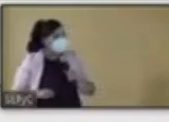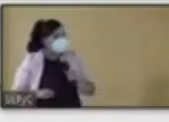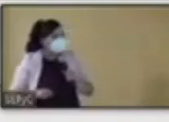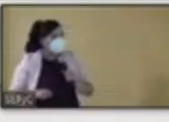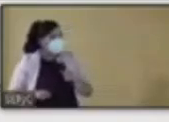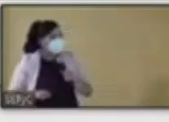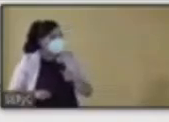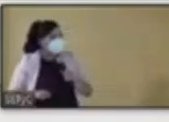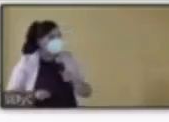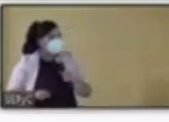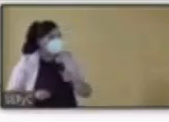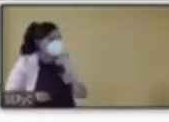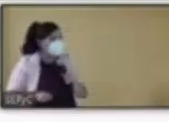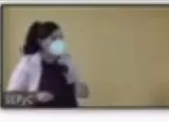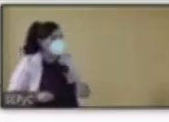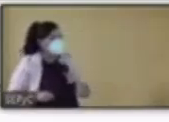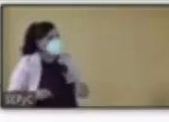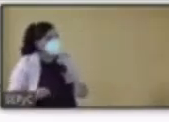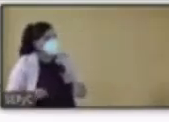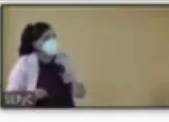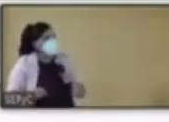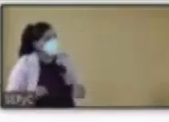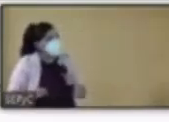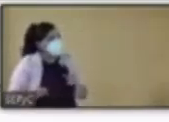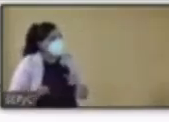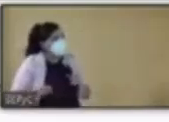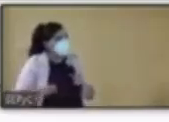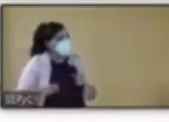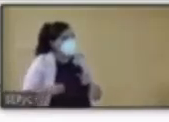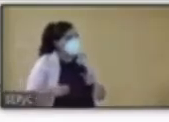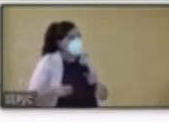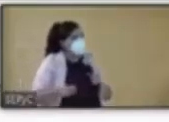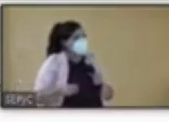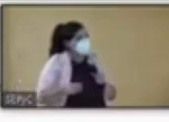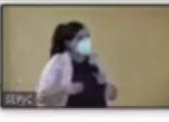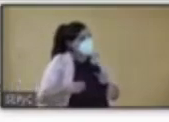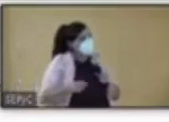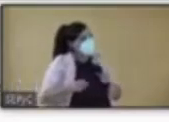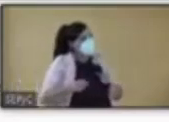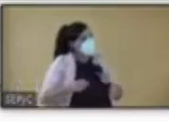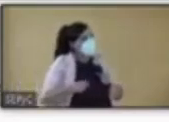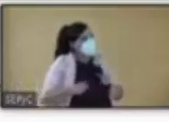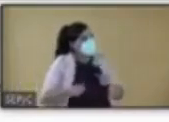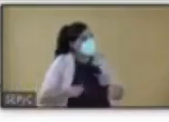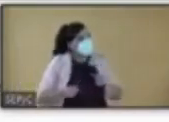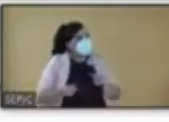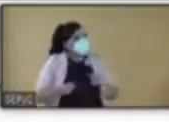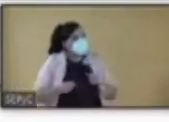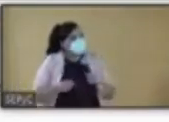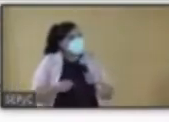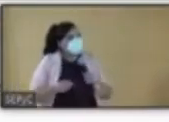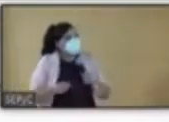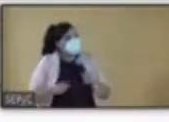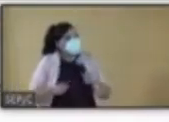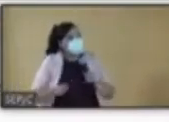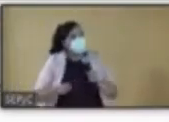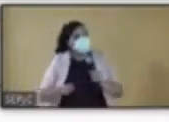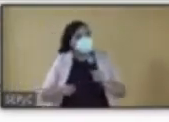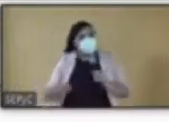Préstamos, identificamos esta casilla de préstamos o como datos por terceros. Esto implica que un tercero